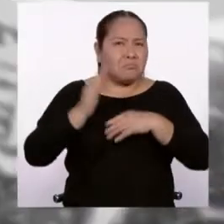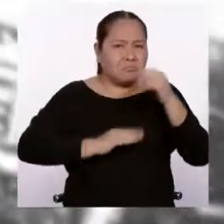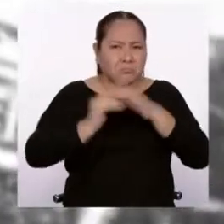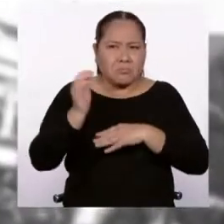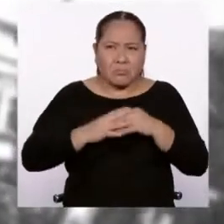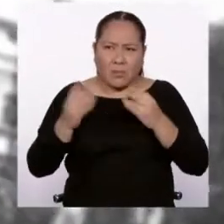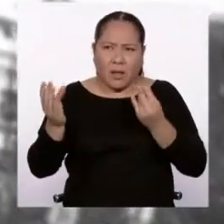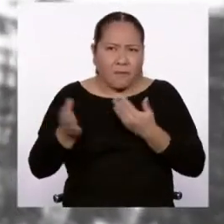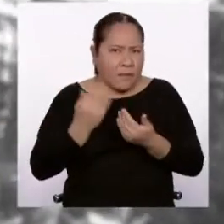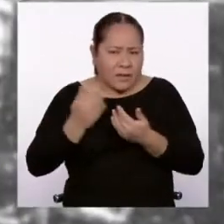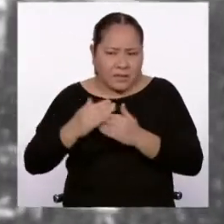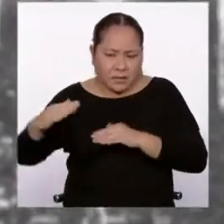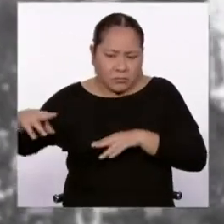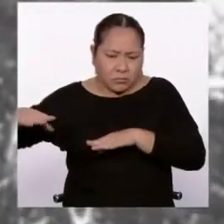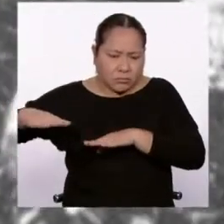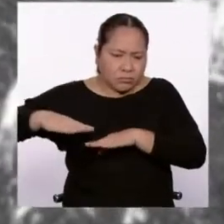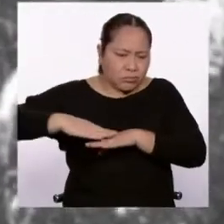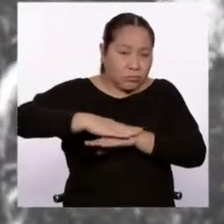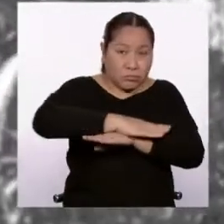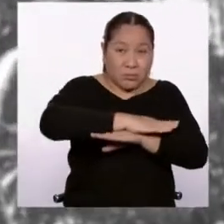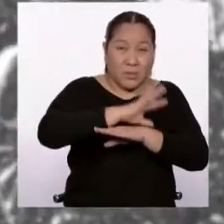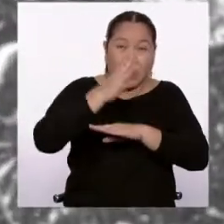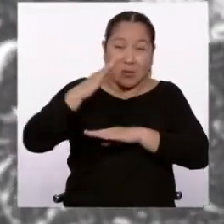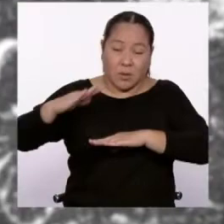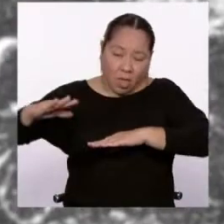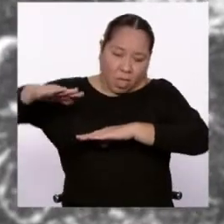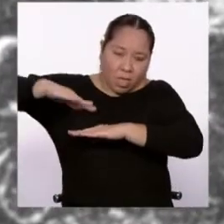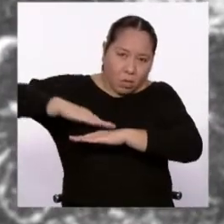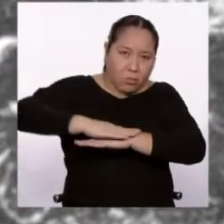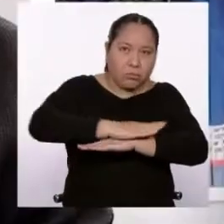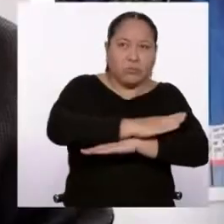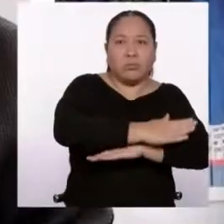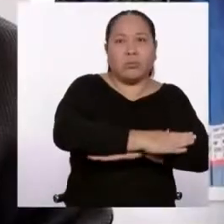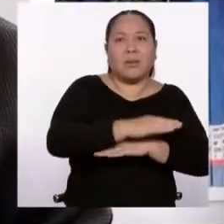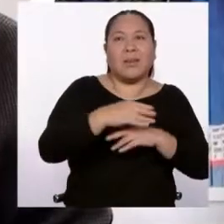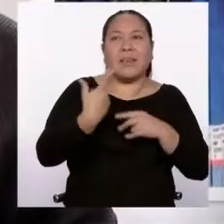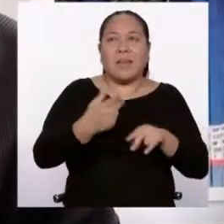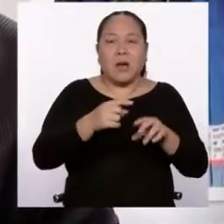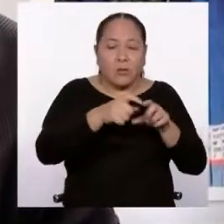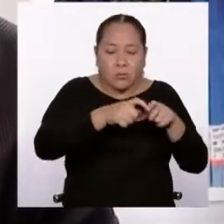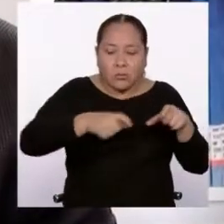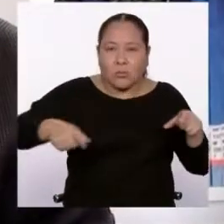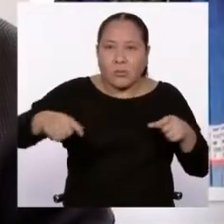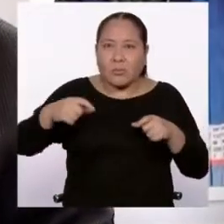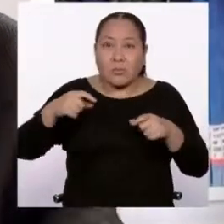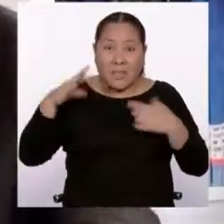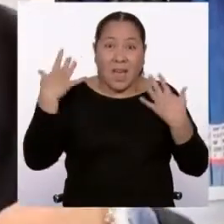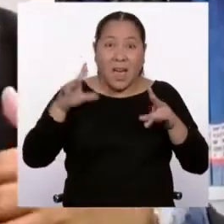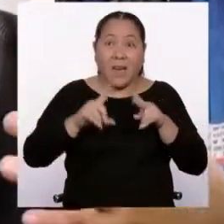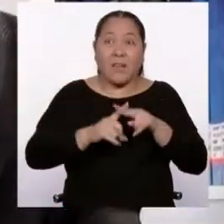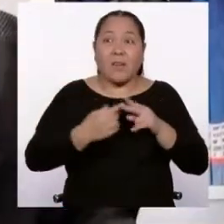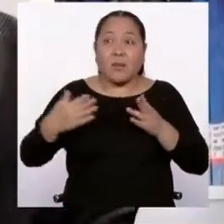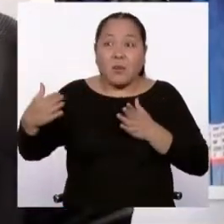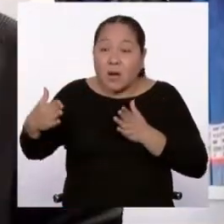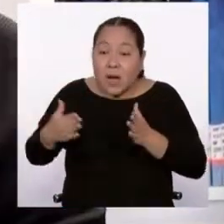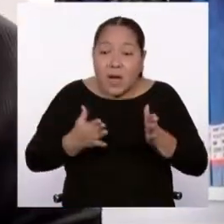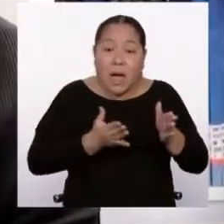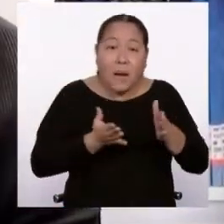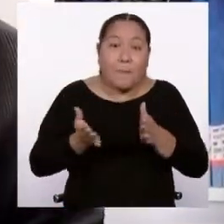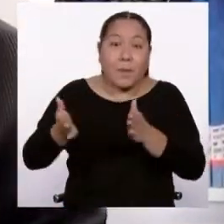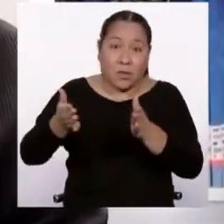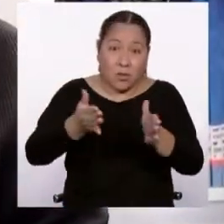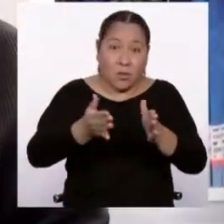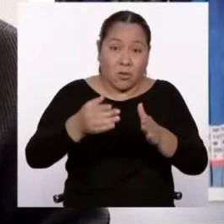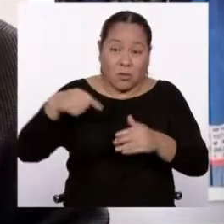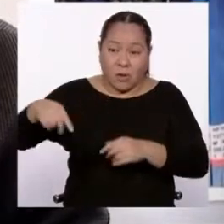podríamos decir, porque es un camino más o menos llano y existía ya un camino carretero que es el antecesor del